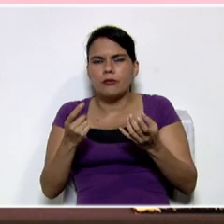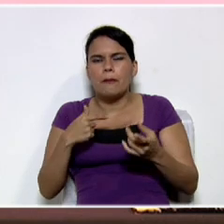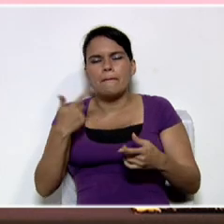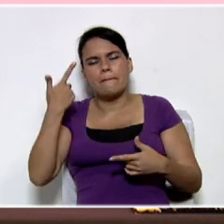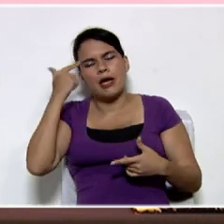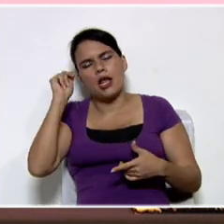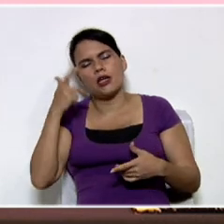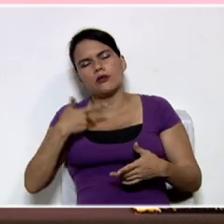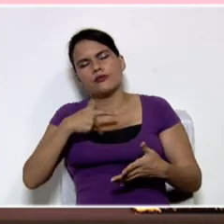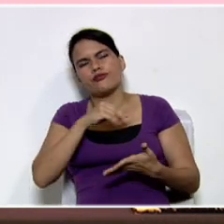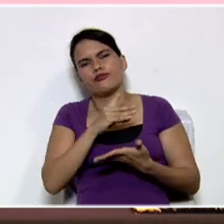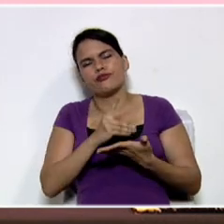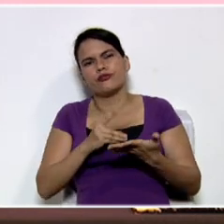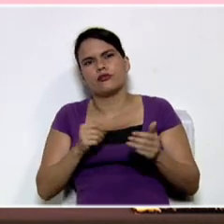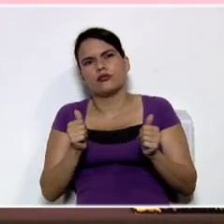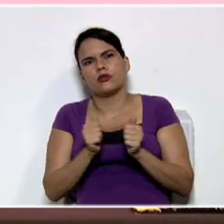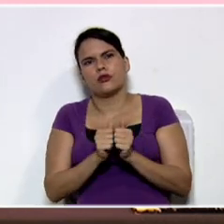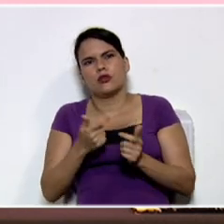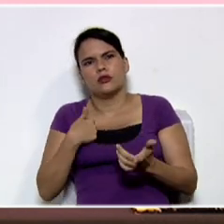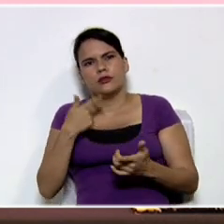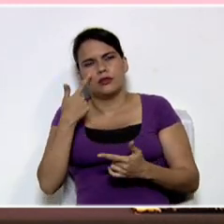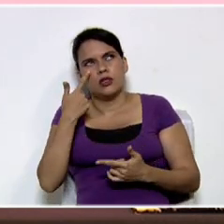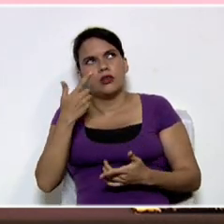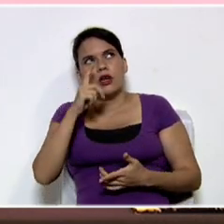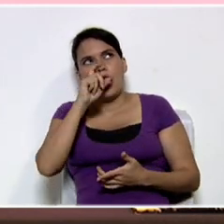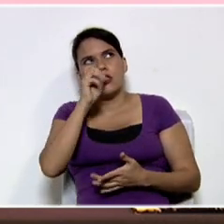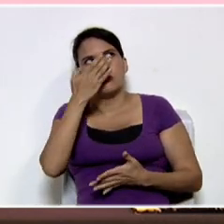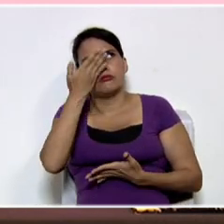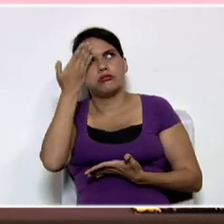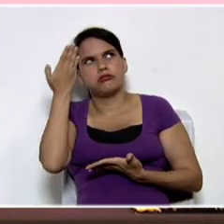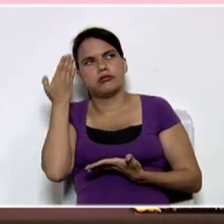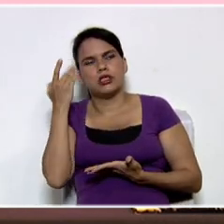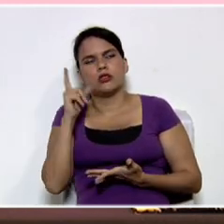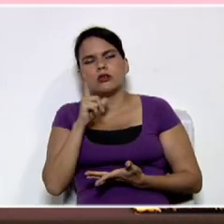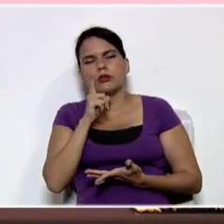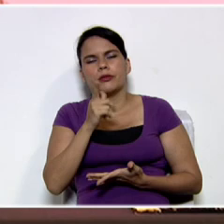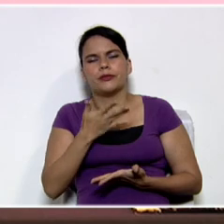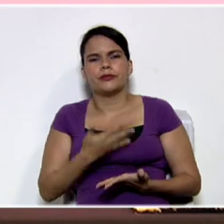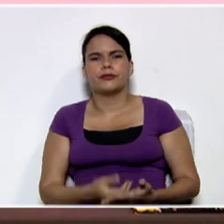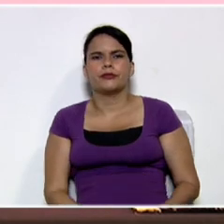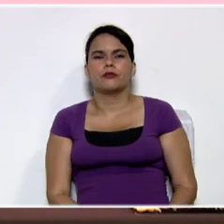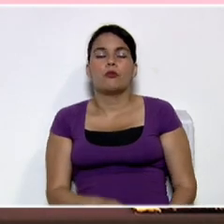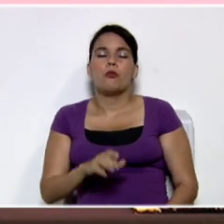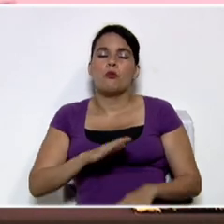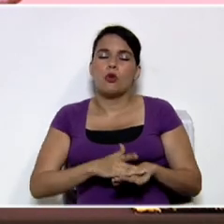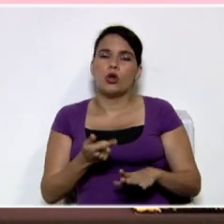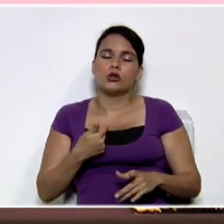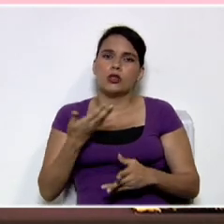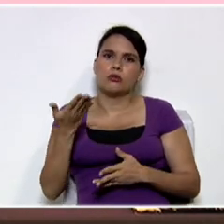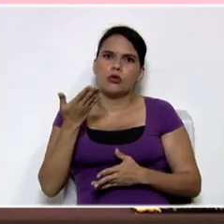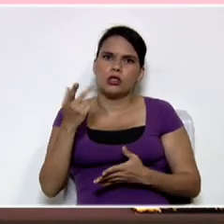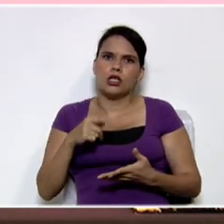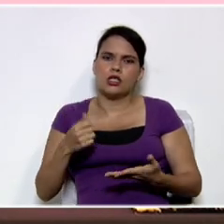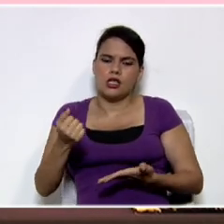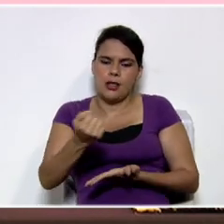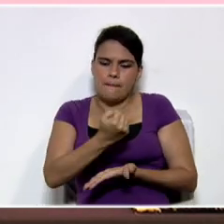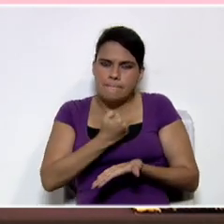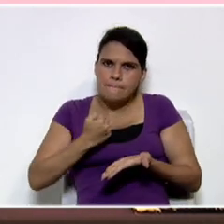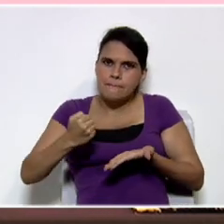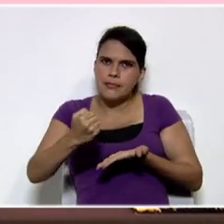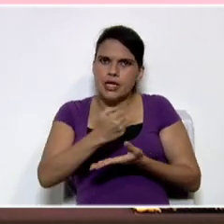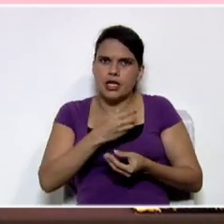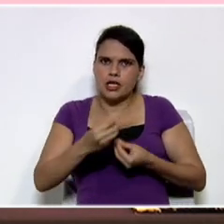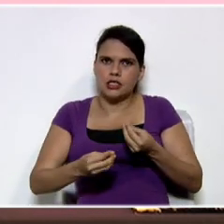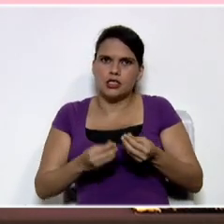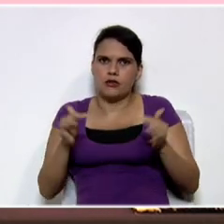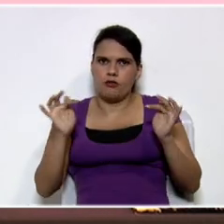nuestros petroglifos se mantengan en el tiempo y no se dañen. Por eso es que es importante que esta mezcla se prepare de la